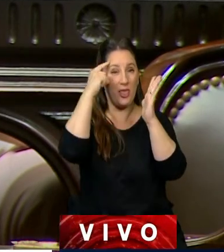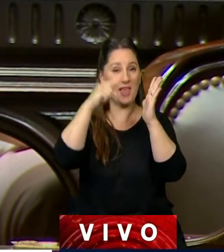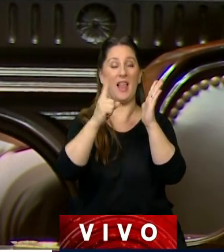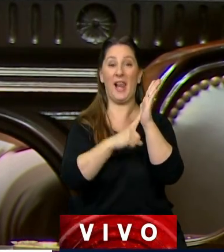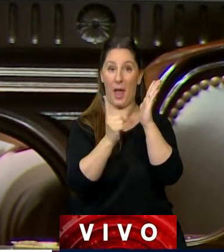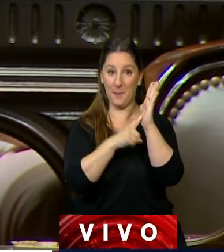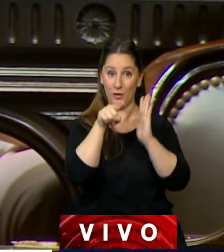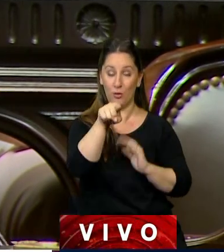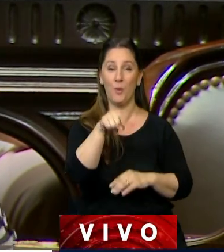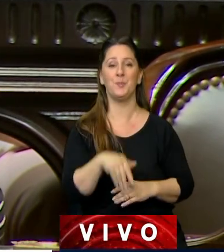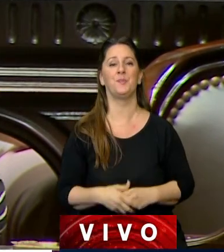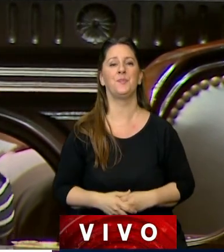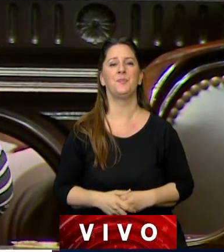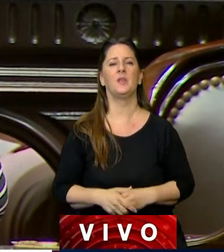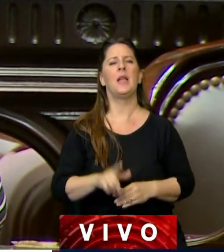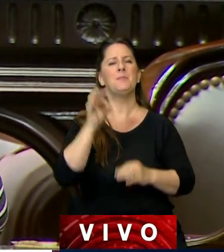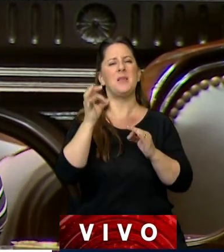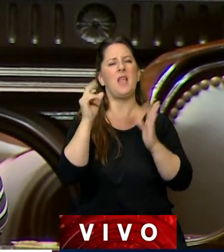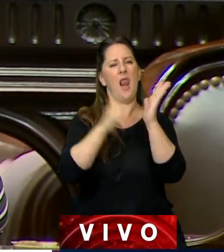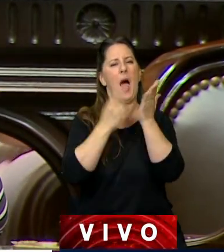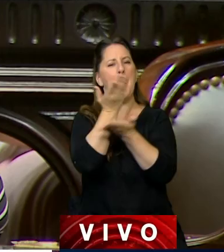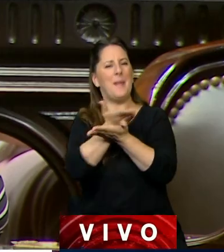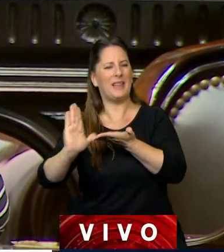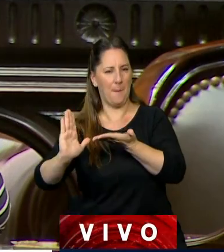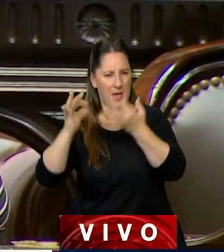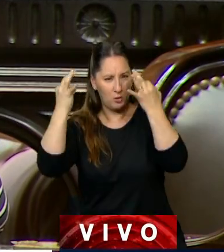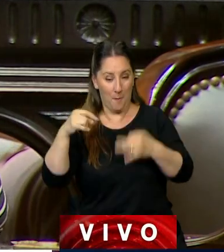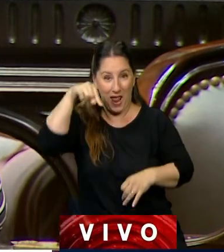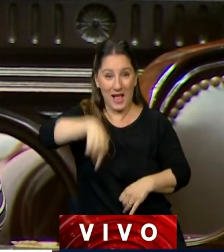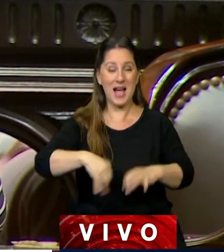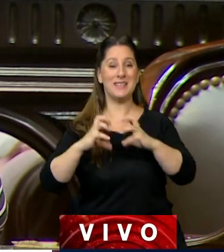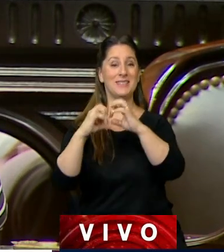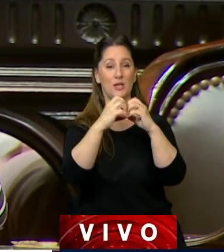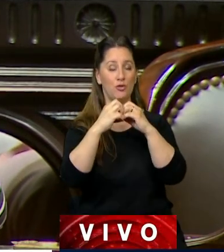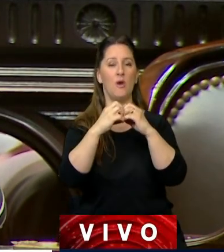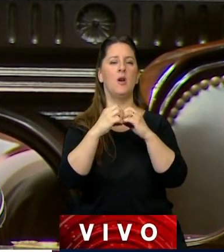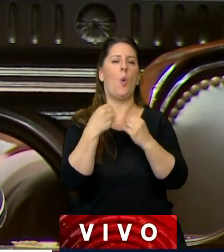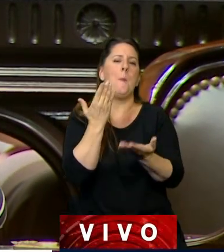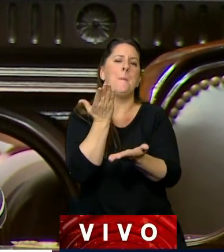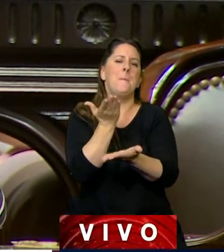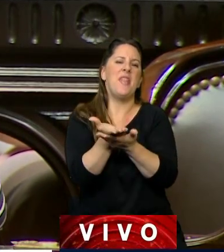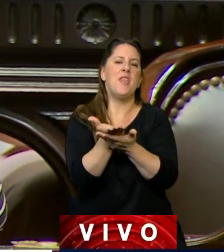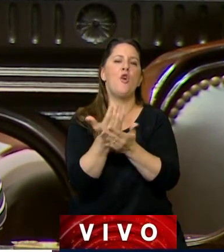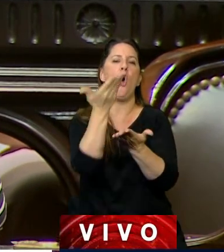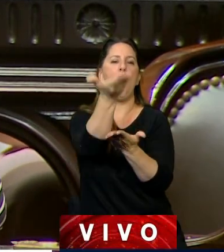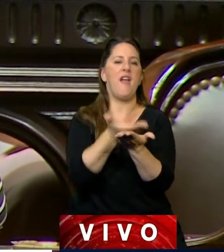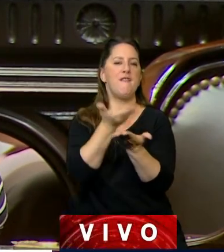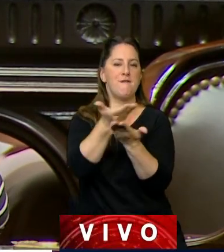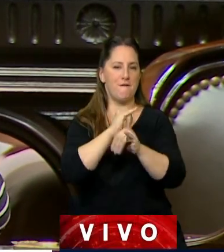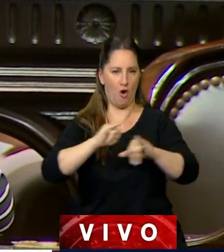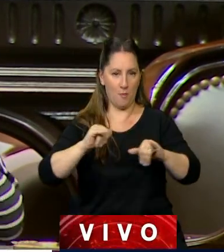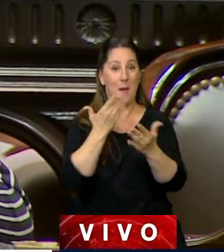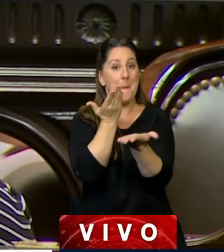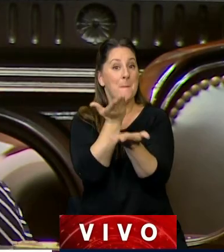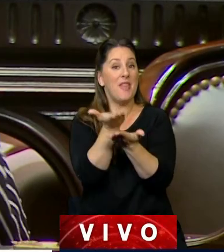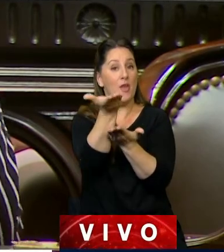reglamento, hacer un apartamiento para tratar en esta sesión un pedido de informes. El pedido